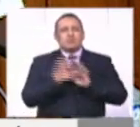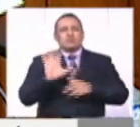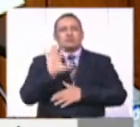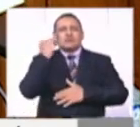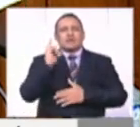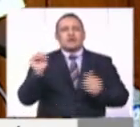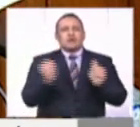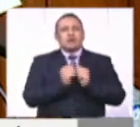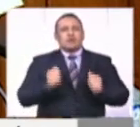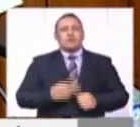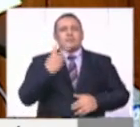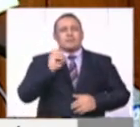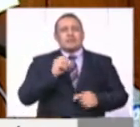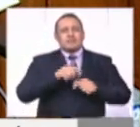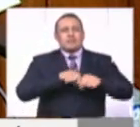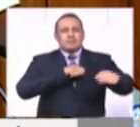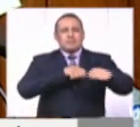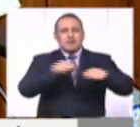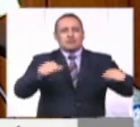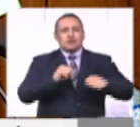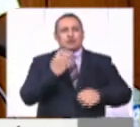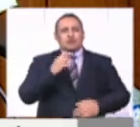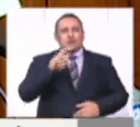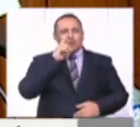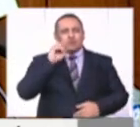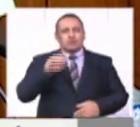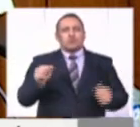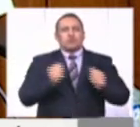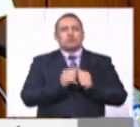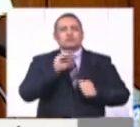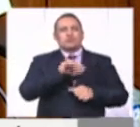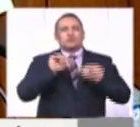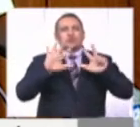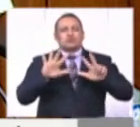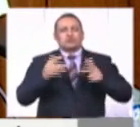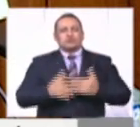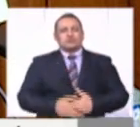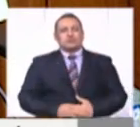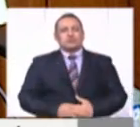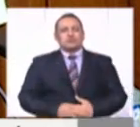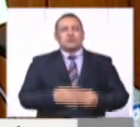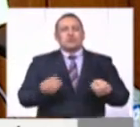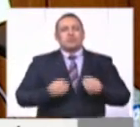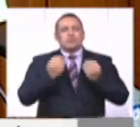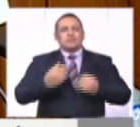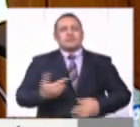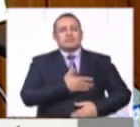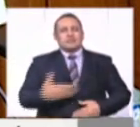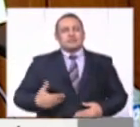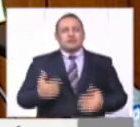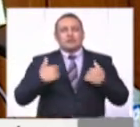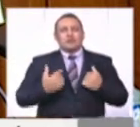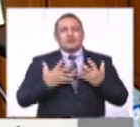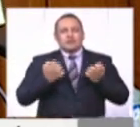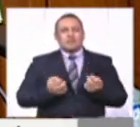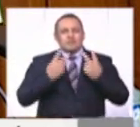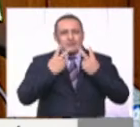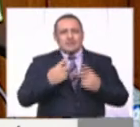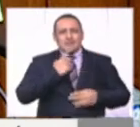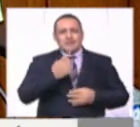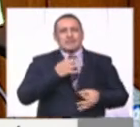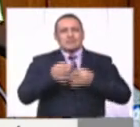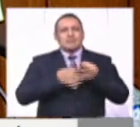con 20 Met y corillo con con 58 entonces presidente lo que queremos decirles